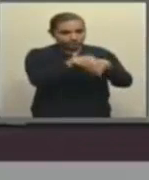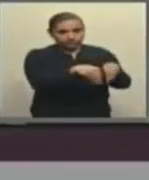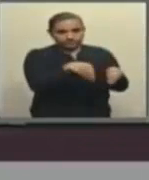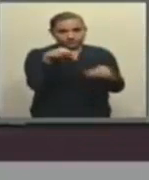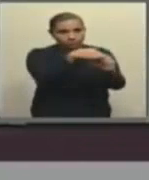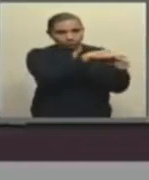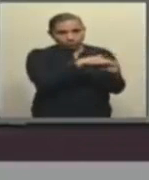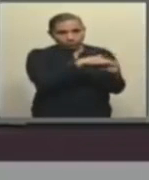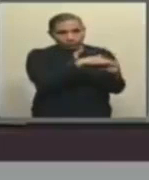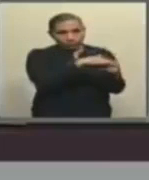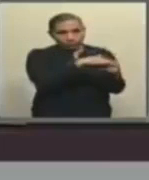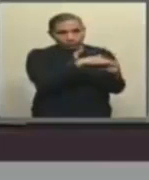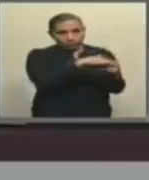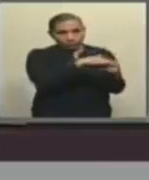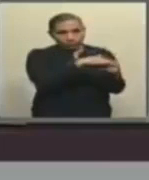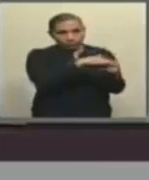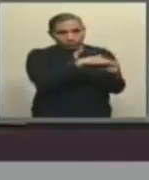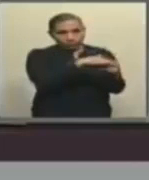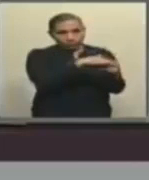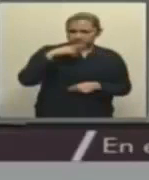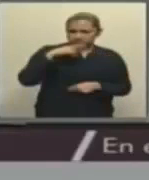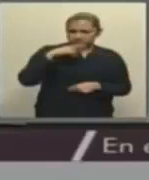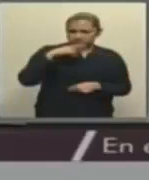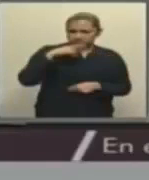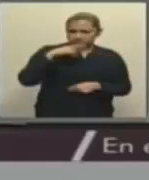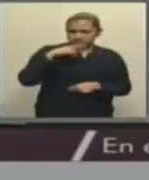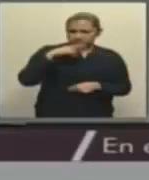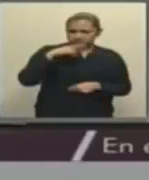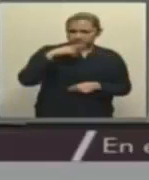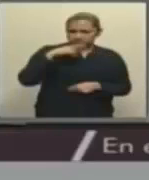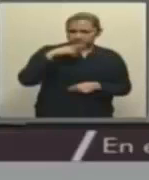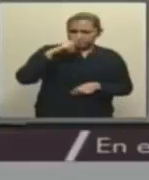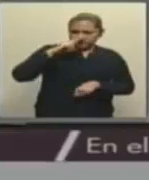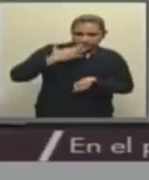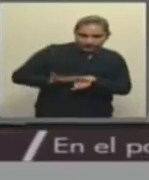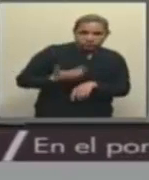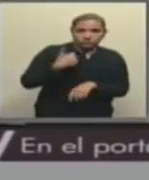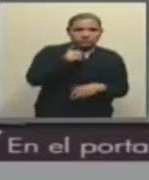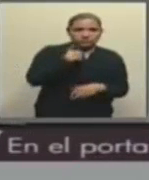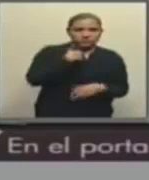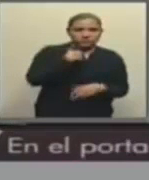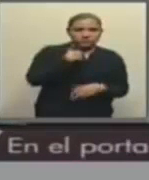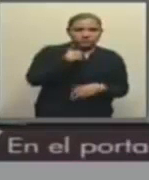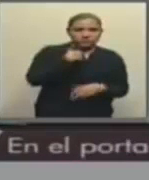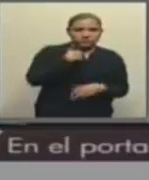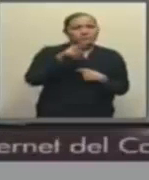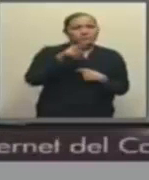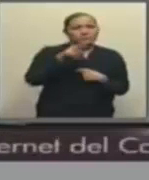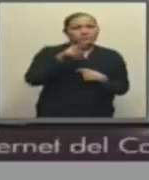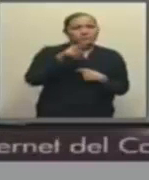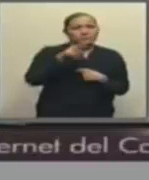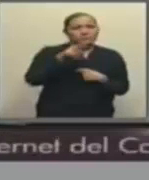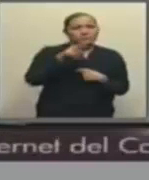Entre más pronto se quiten la responsabilidad de los fondos de ahorro de los trabajadores del